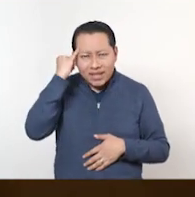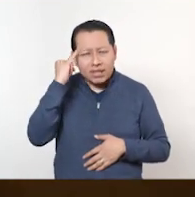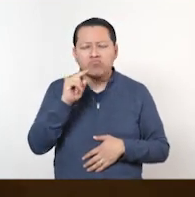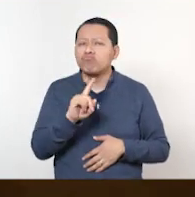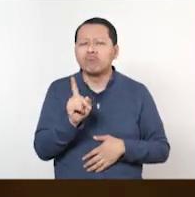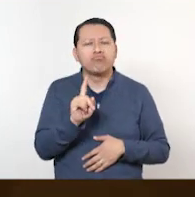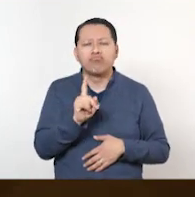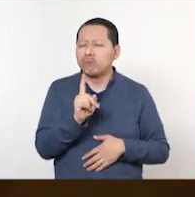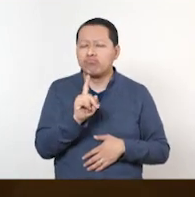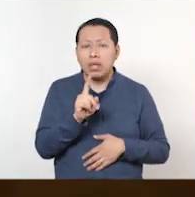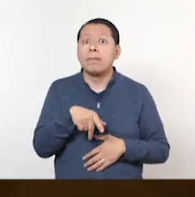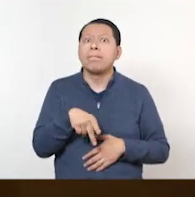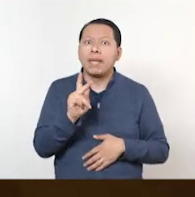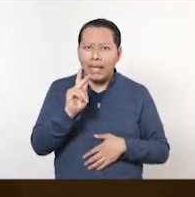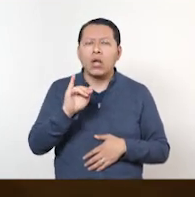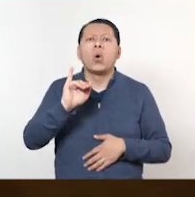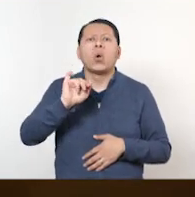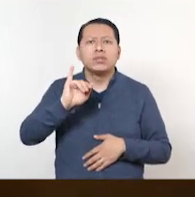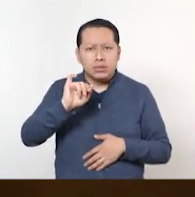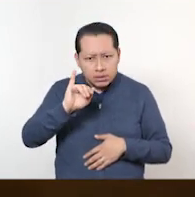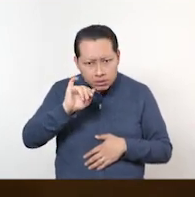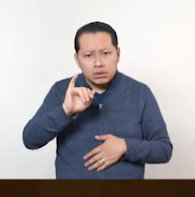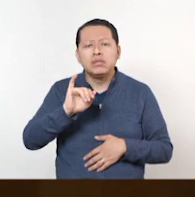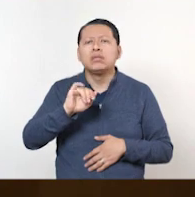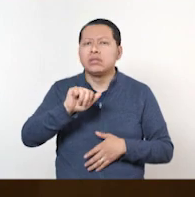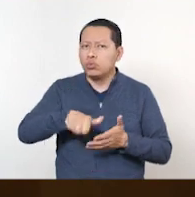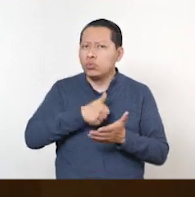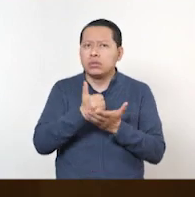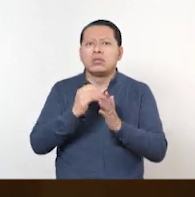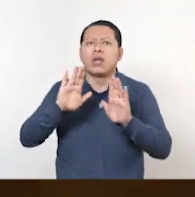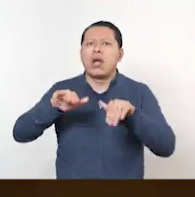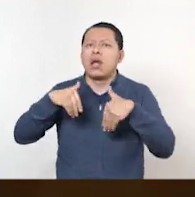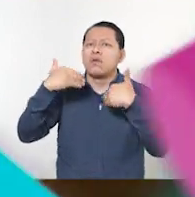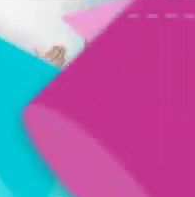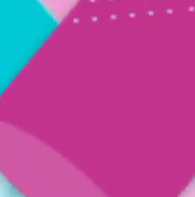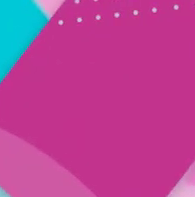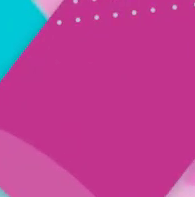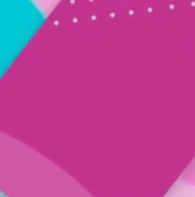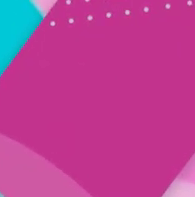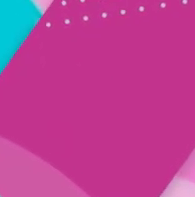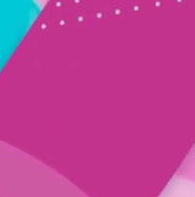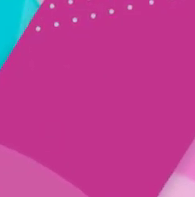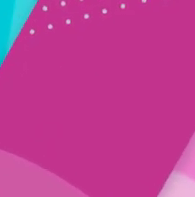indígena, pero sí la he escuchado fuera de mi ciudad.